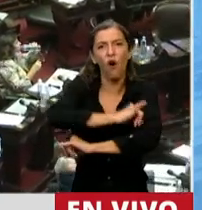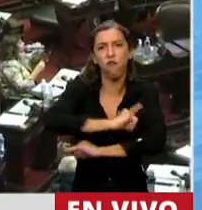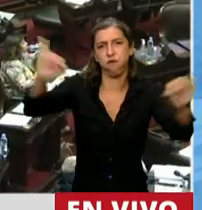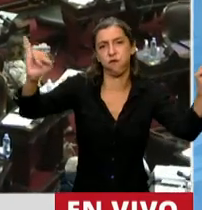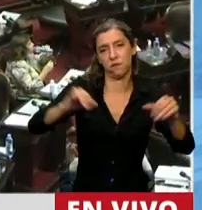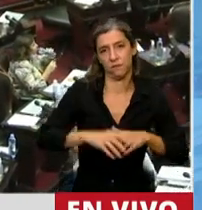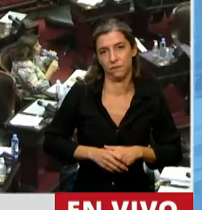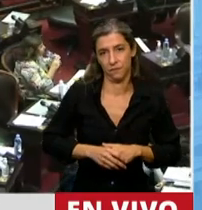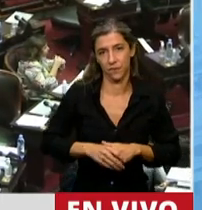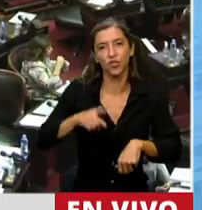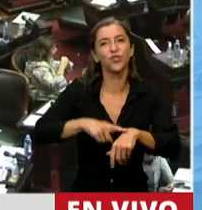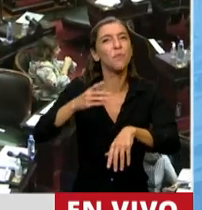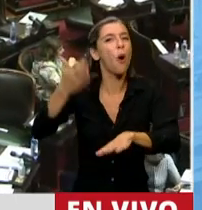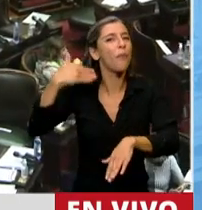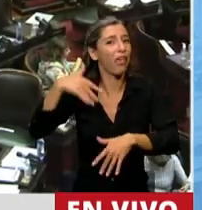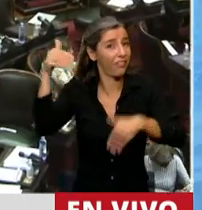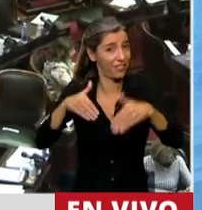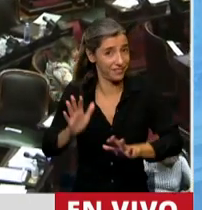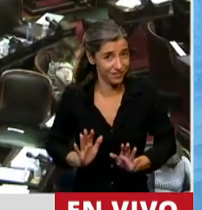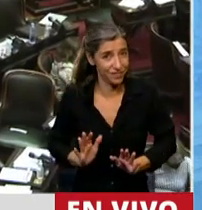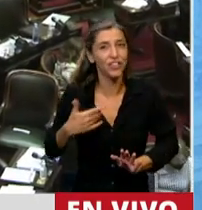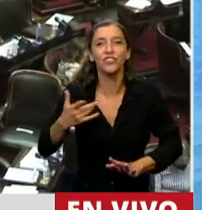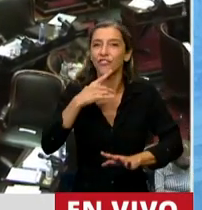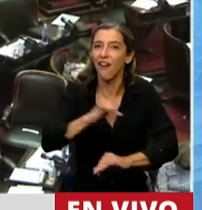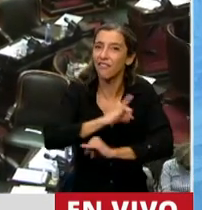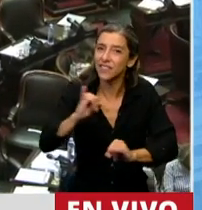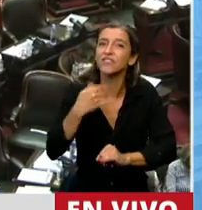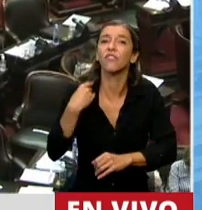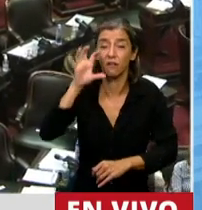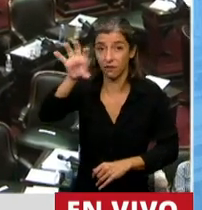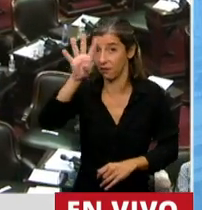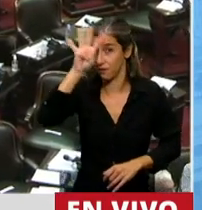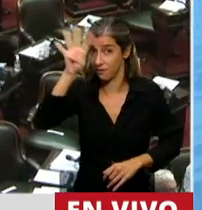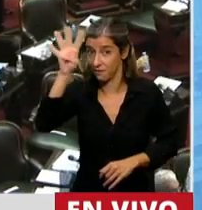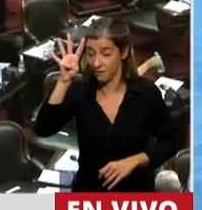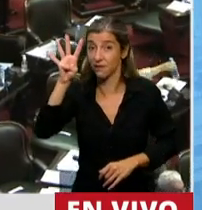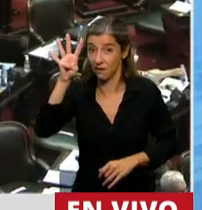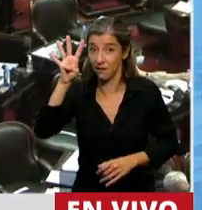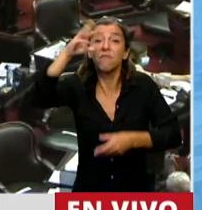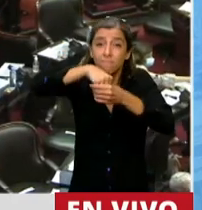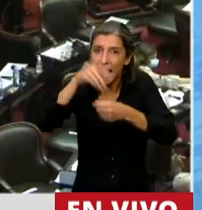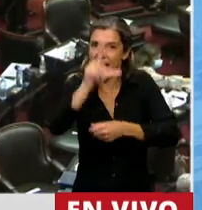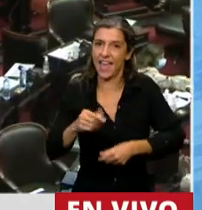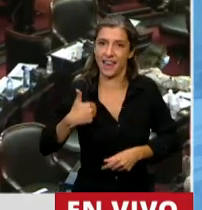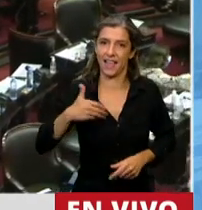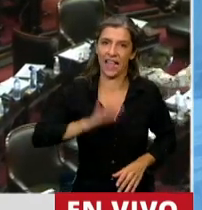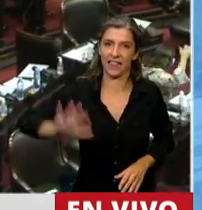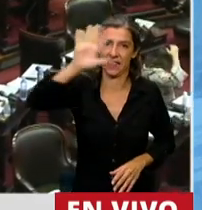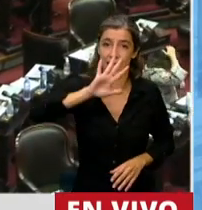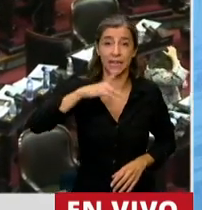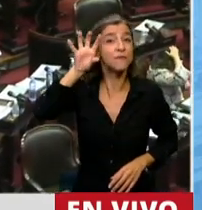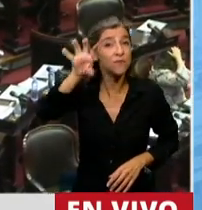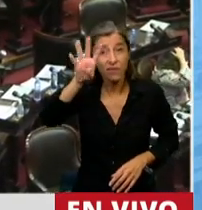la provincia de Formosa es de todo el territorio nacional la provincia donde esta pandemia